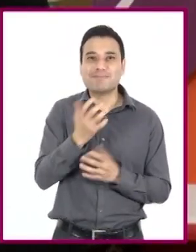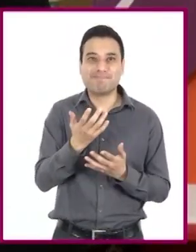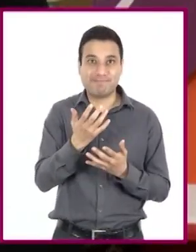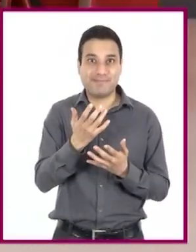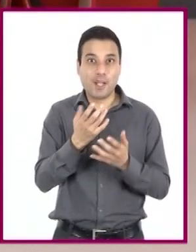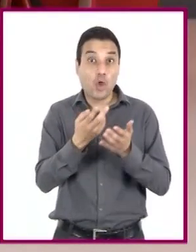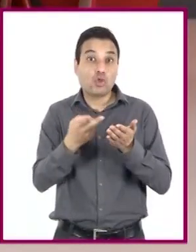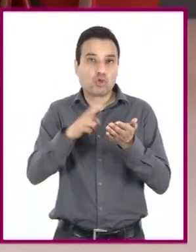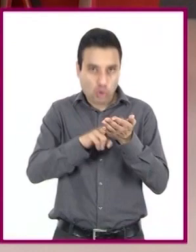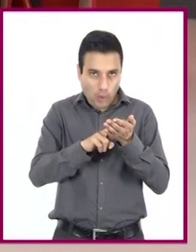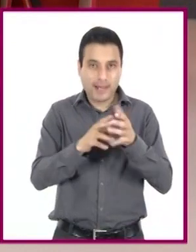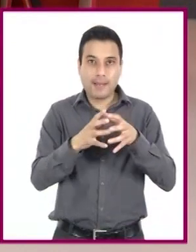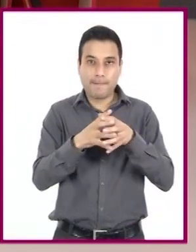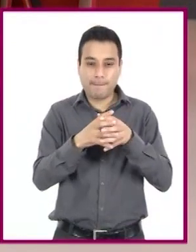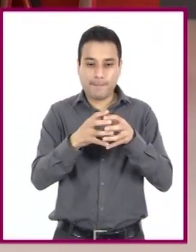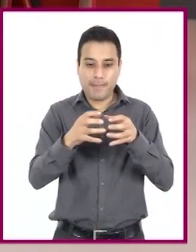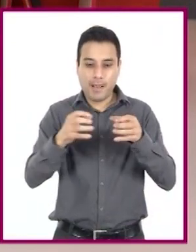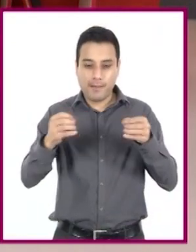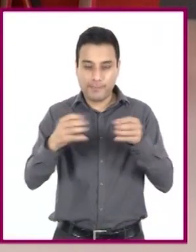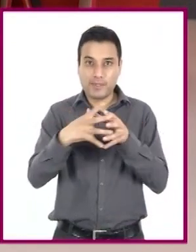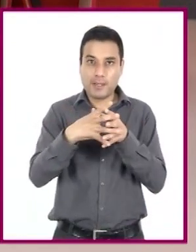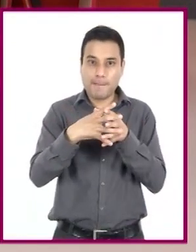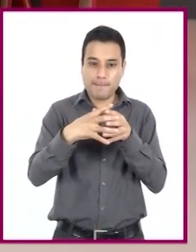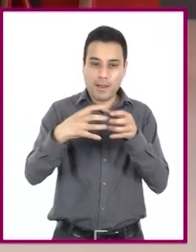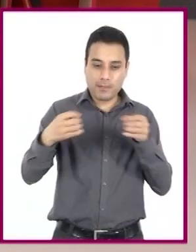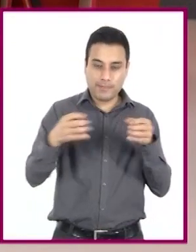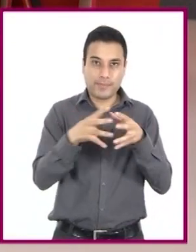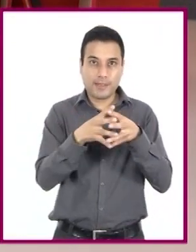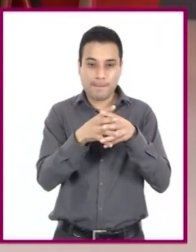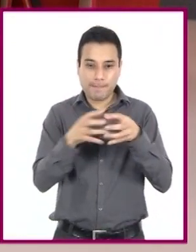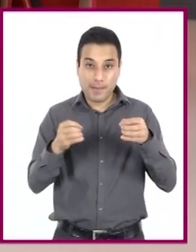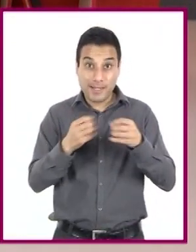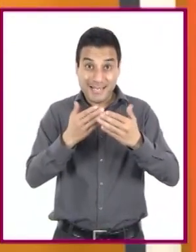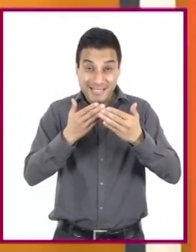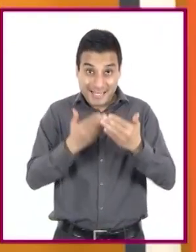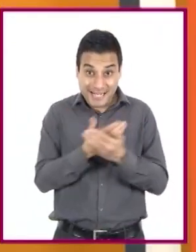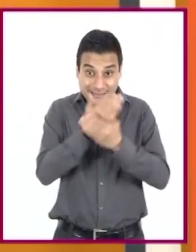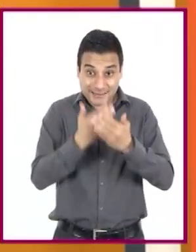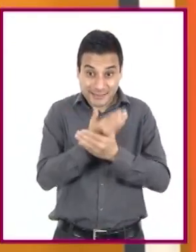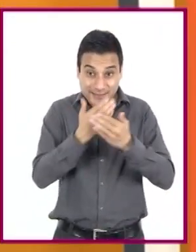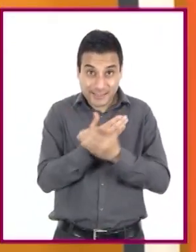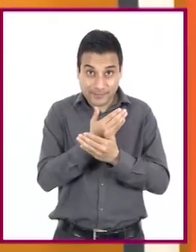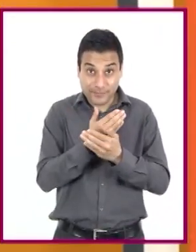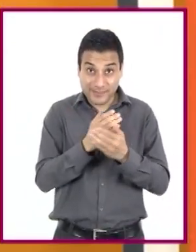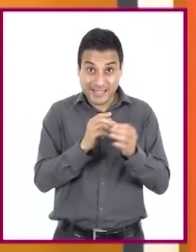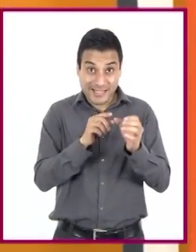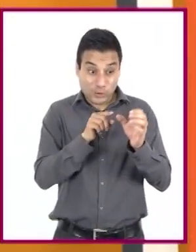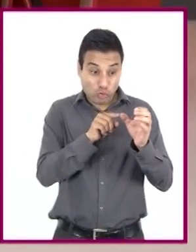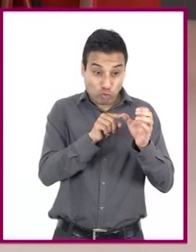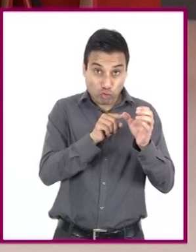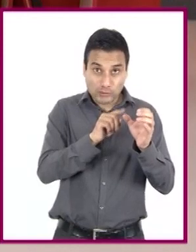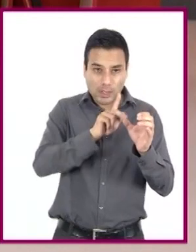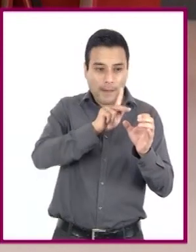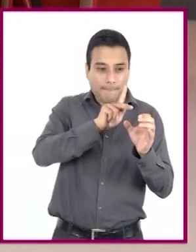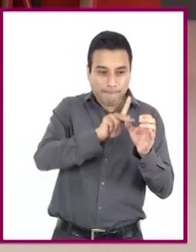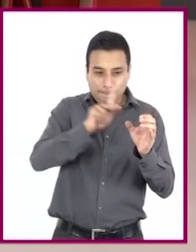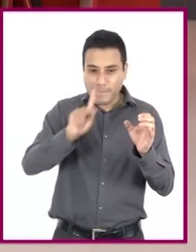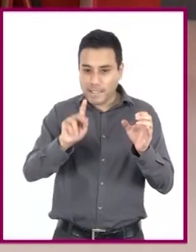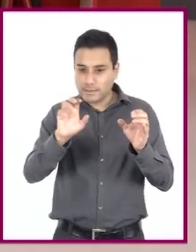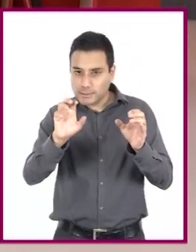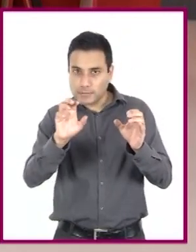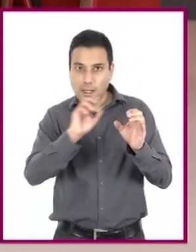duplican. A ello se debe que las células hijas resultantes sean idénticas a la célula madre.